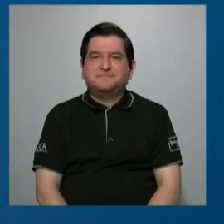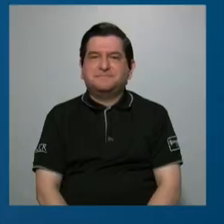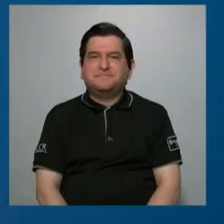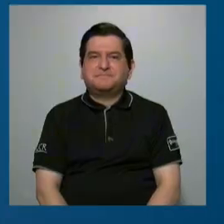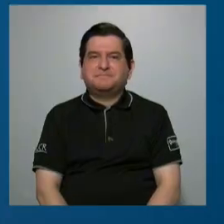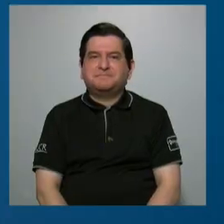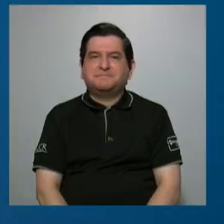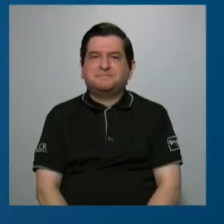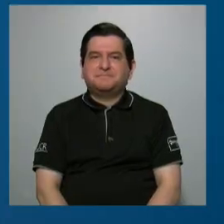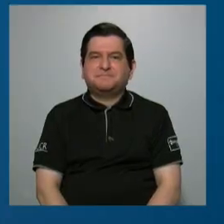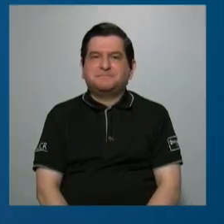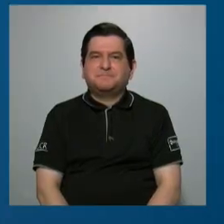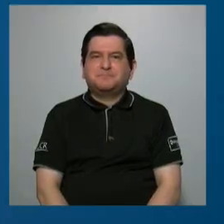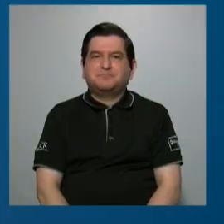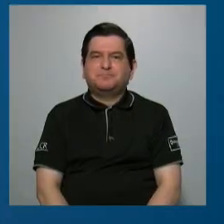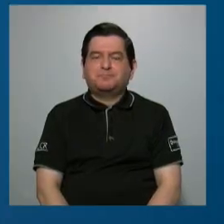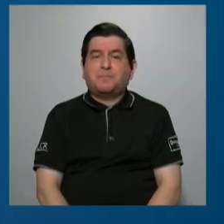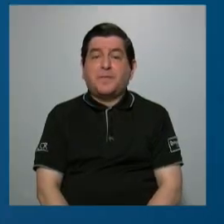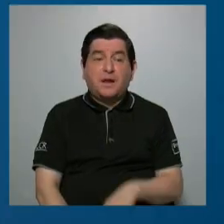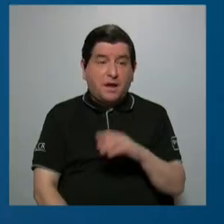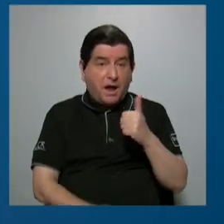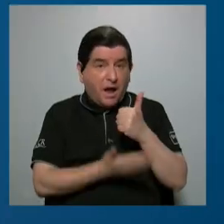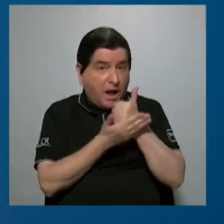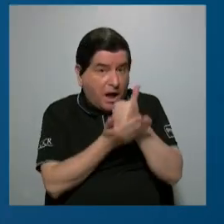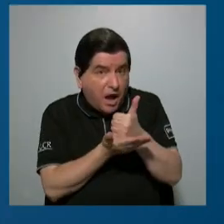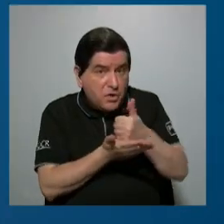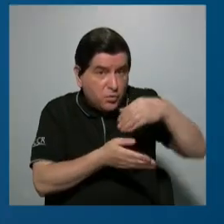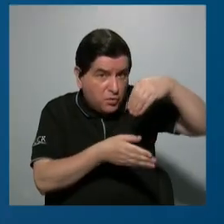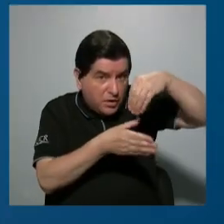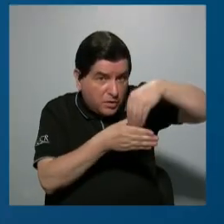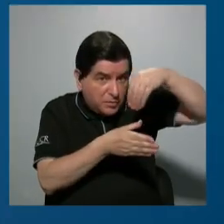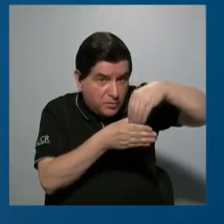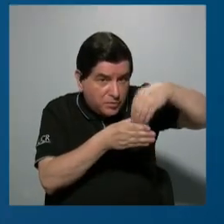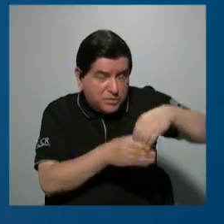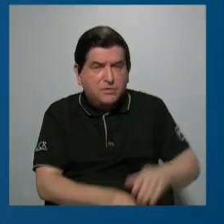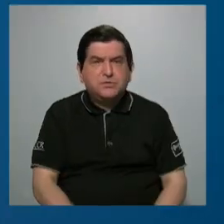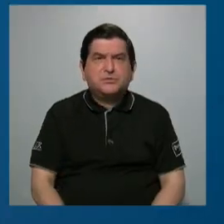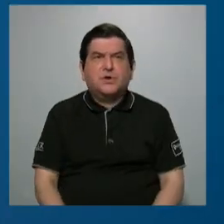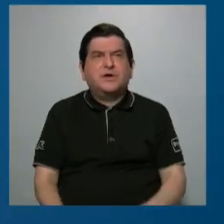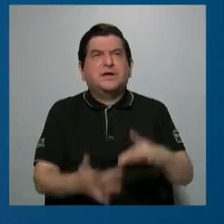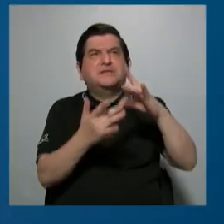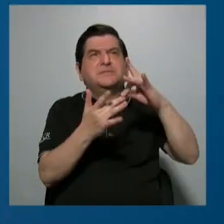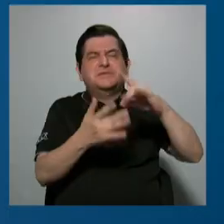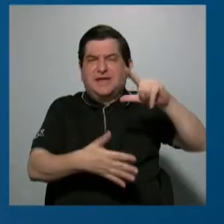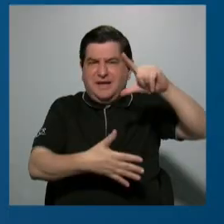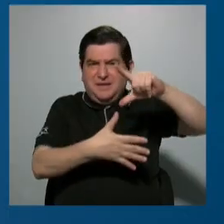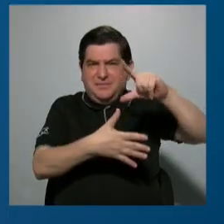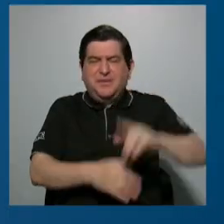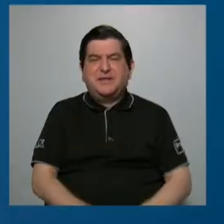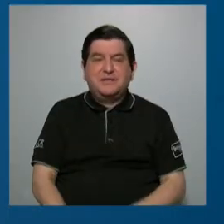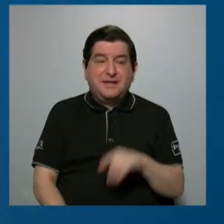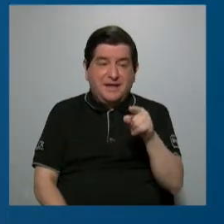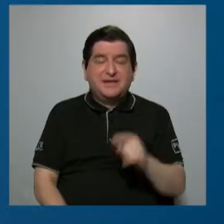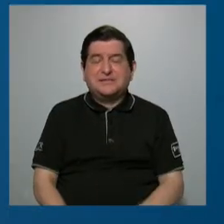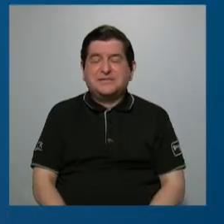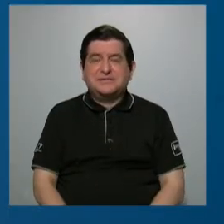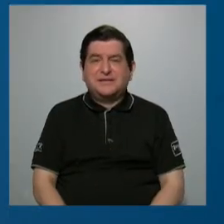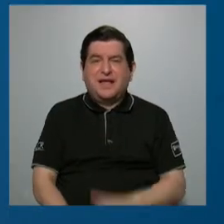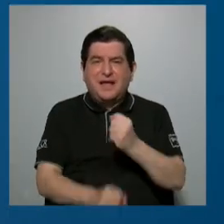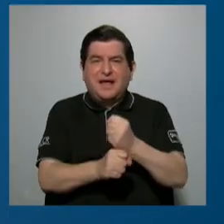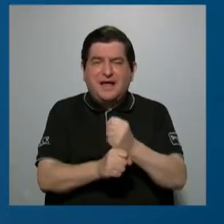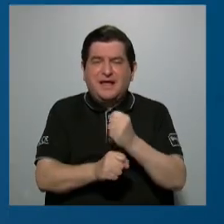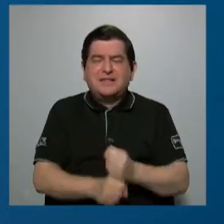Lo que es una contribución, creo que yo, fundamentalmente latinoamericana, es esta idea del operador urbano como forma